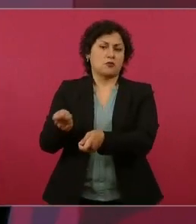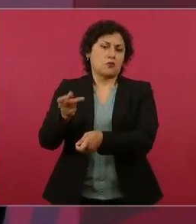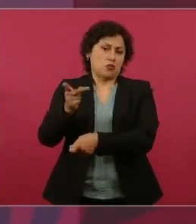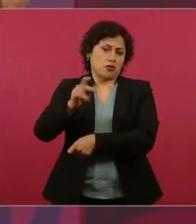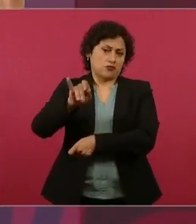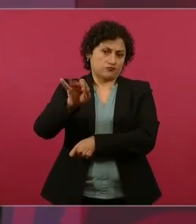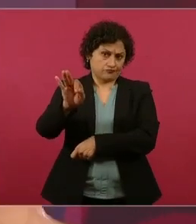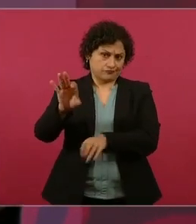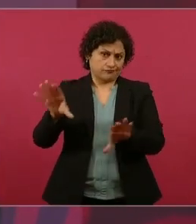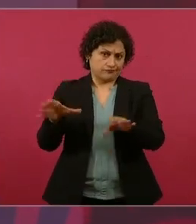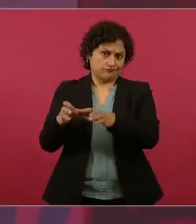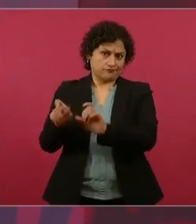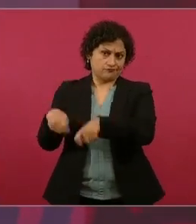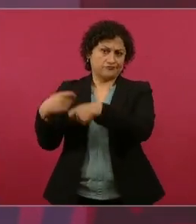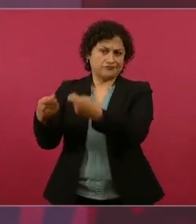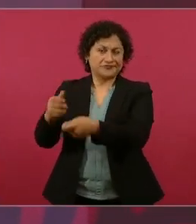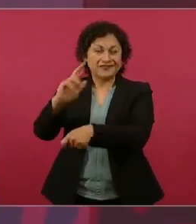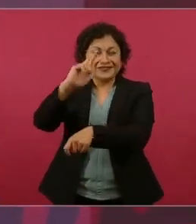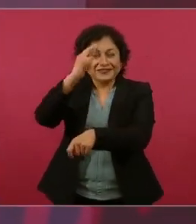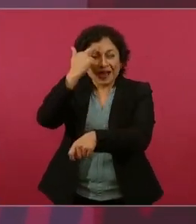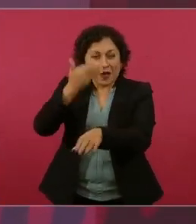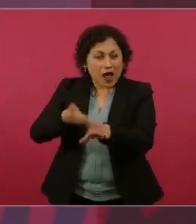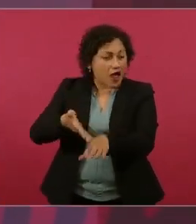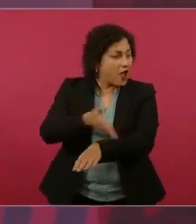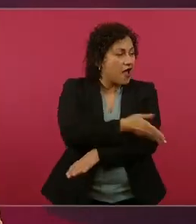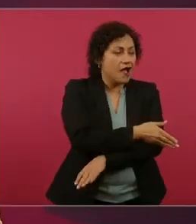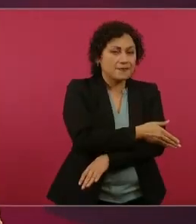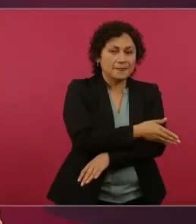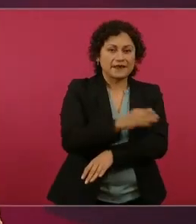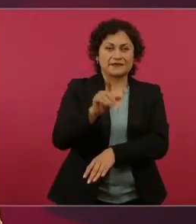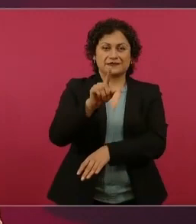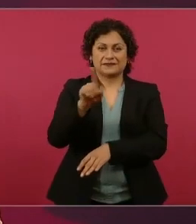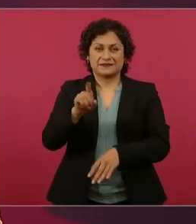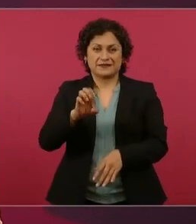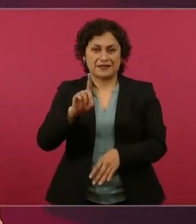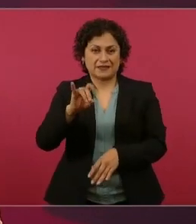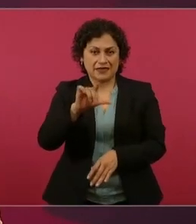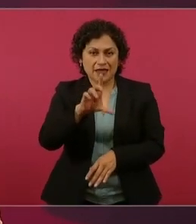Acuérdense que Zedillo nombró